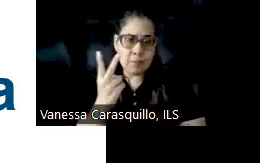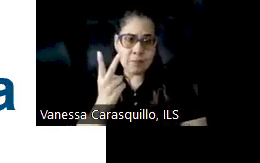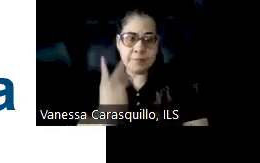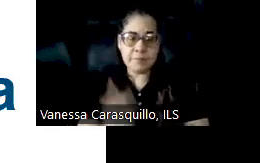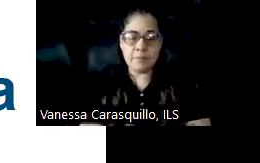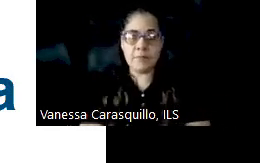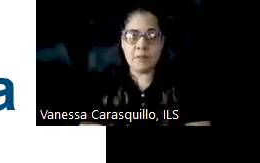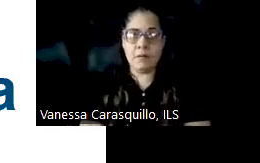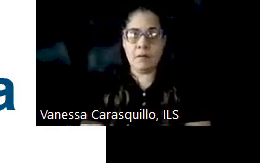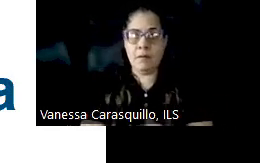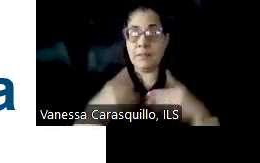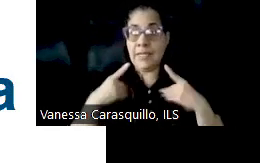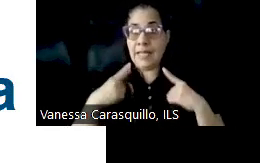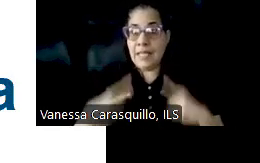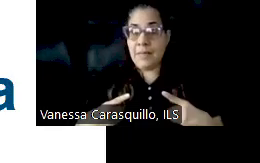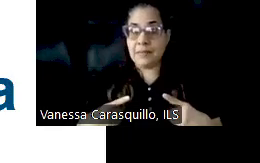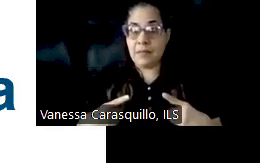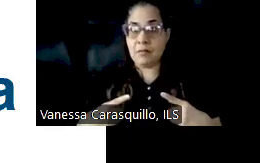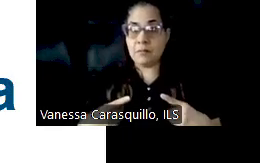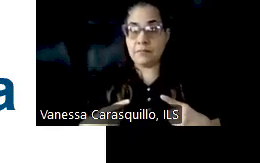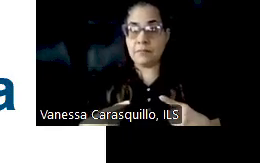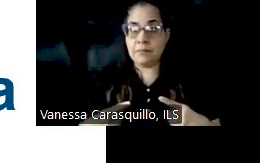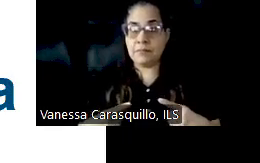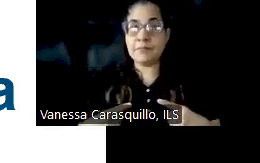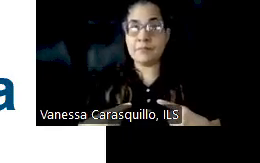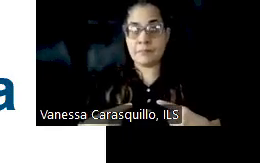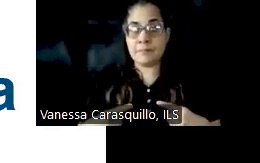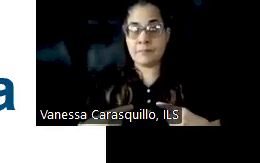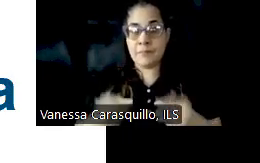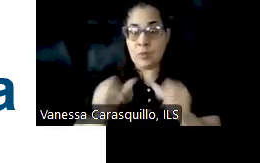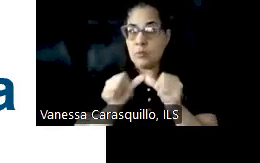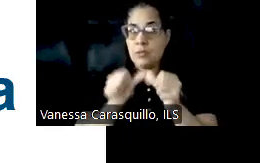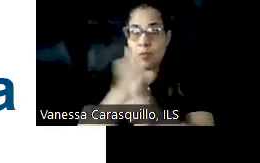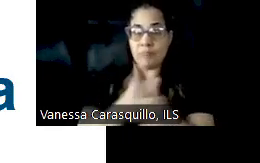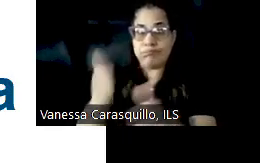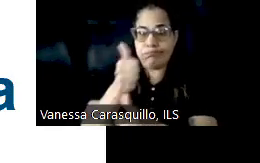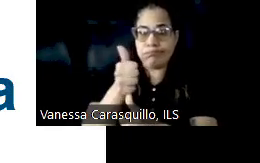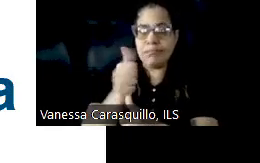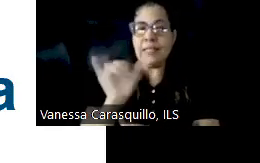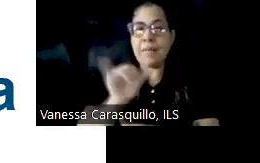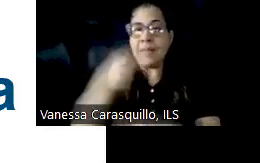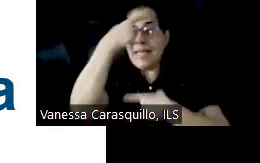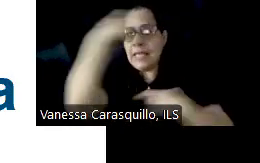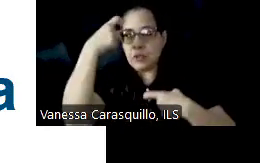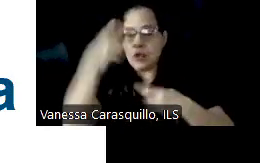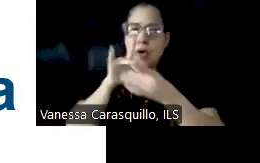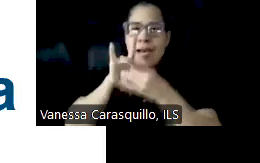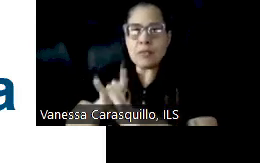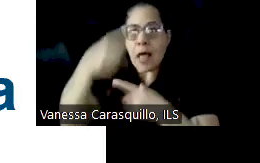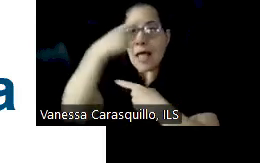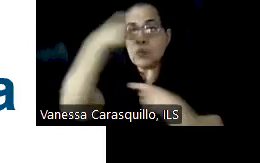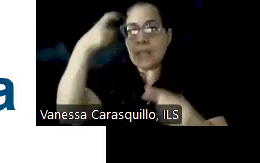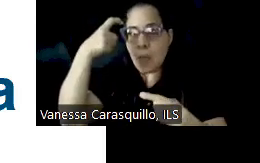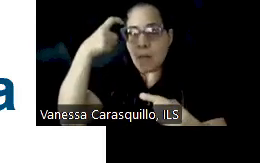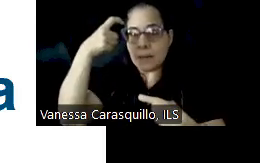la depresión sigue teniendo un punto importante, así como los trastornos relacionados al trauma. Cuando hablamos de los trastornos